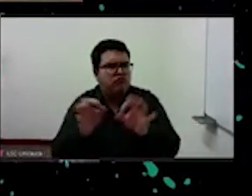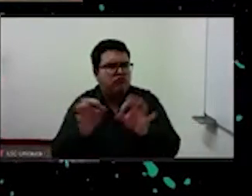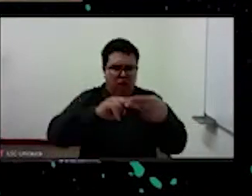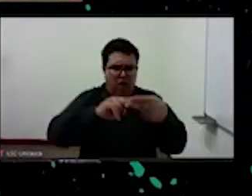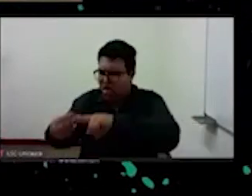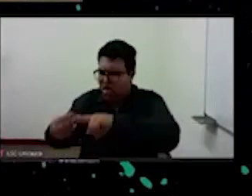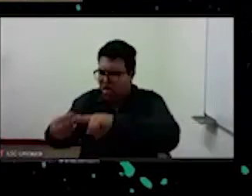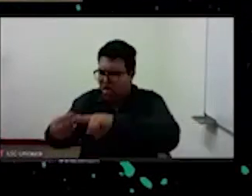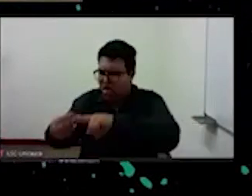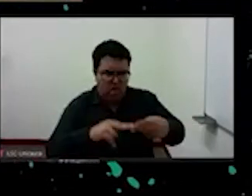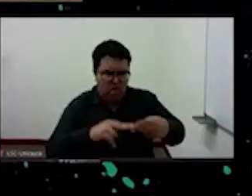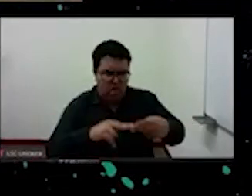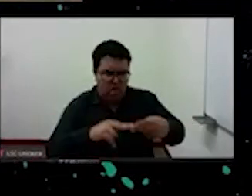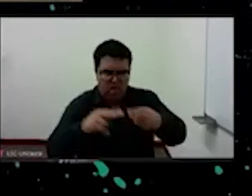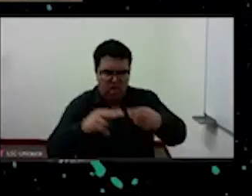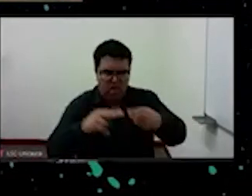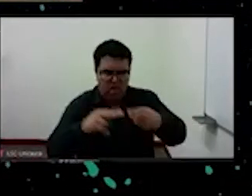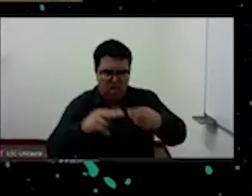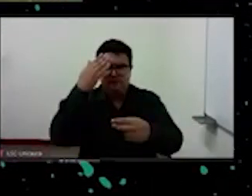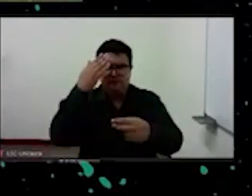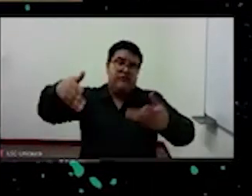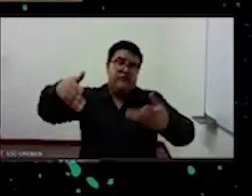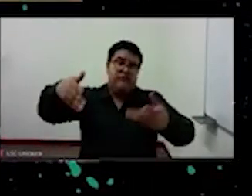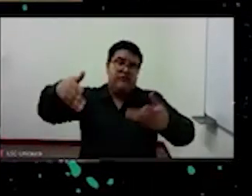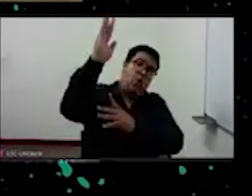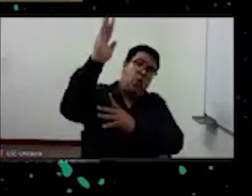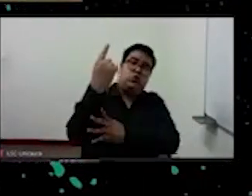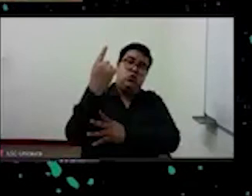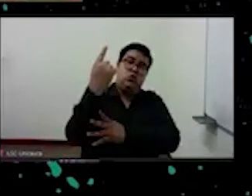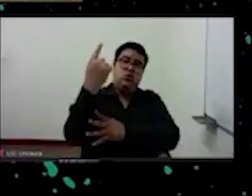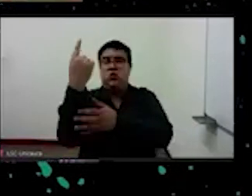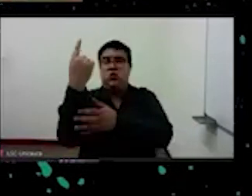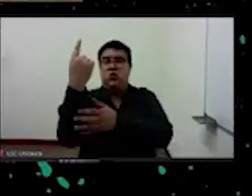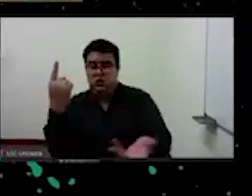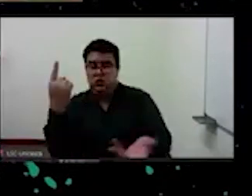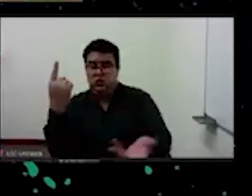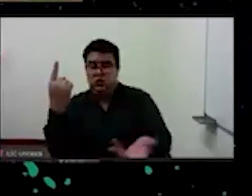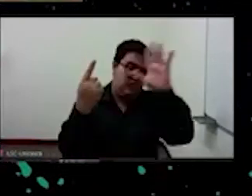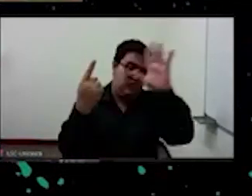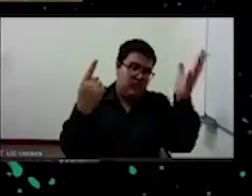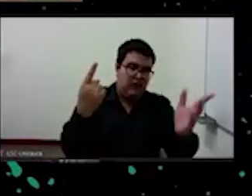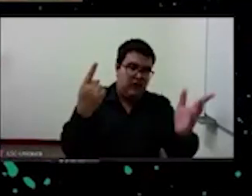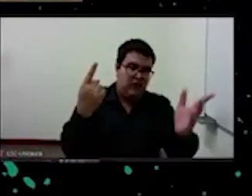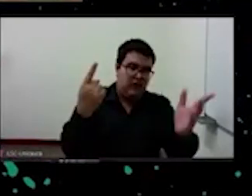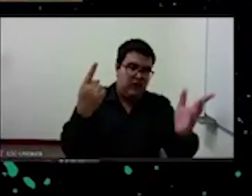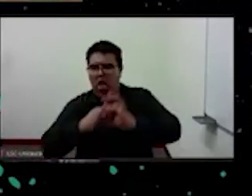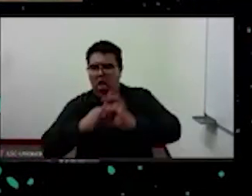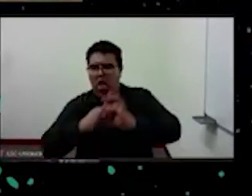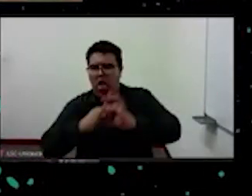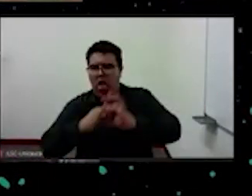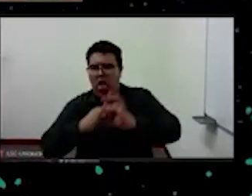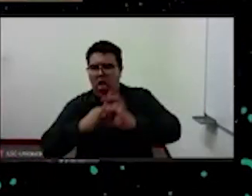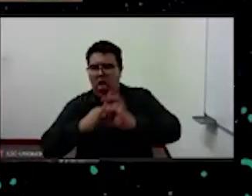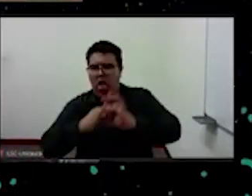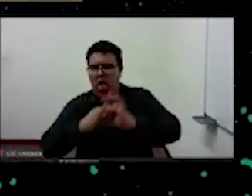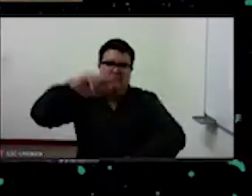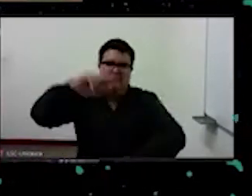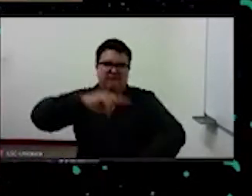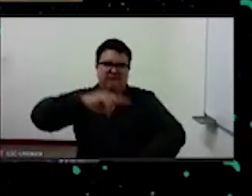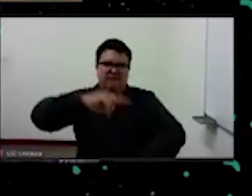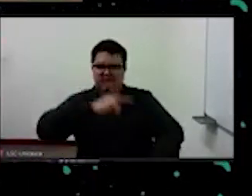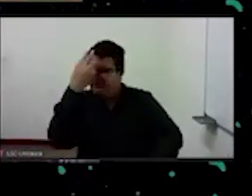con Dios ha actuado de manera decisiva en